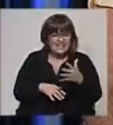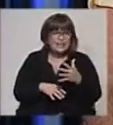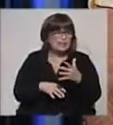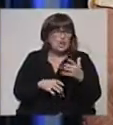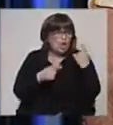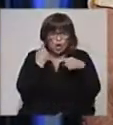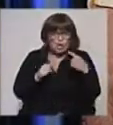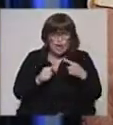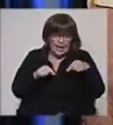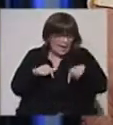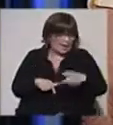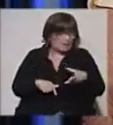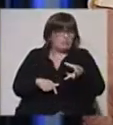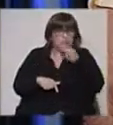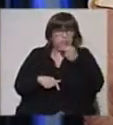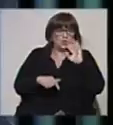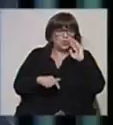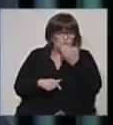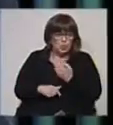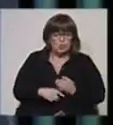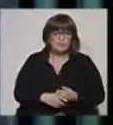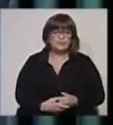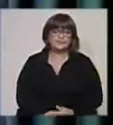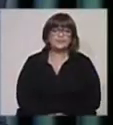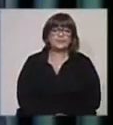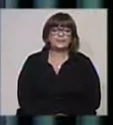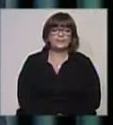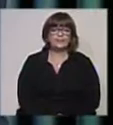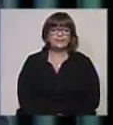ve desde acá o desde afuera?